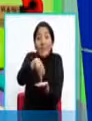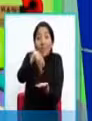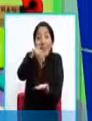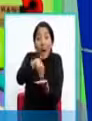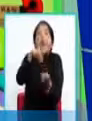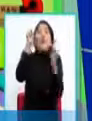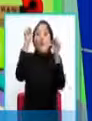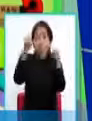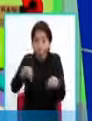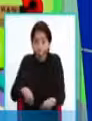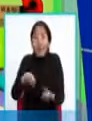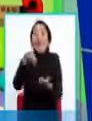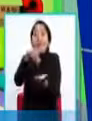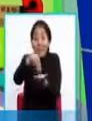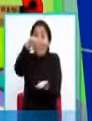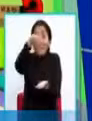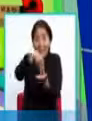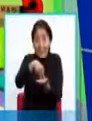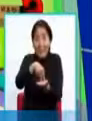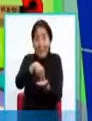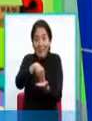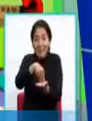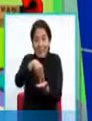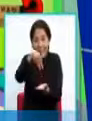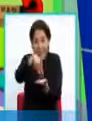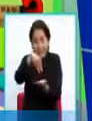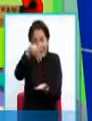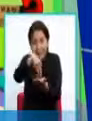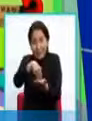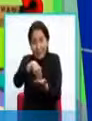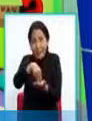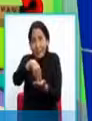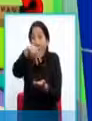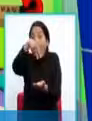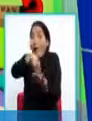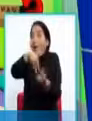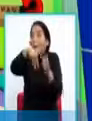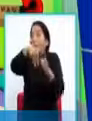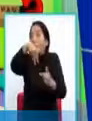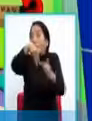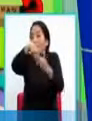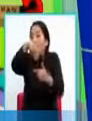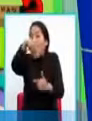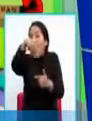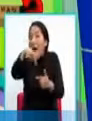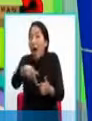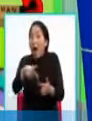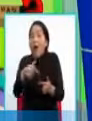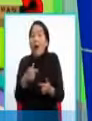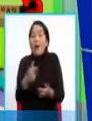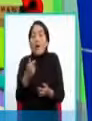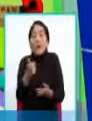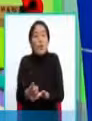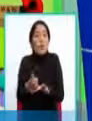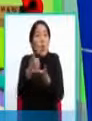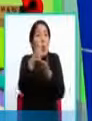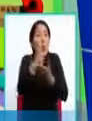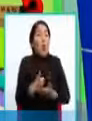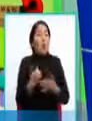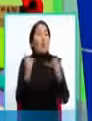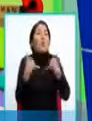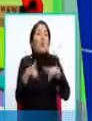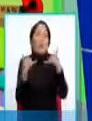ambientales que obligan al estudiante a prestar atención. Ahora, con estas nuevas tecnologías, cualquier estudiante